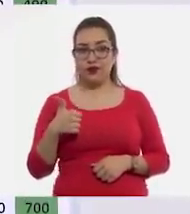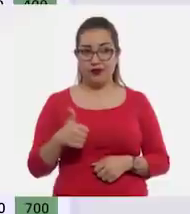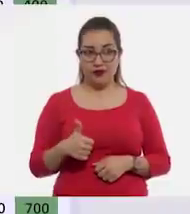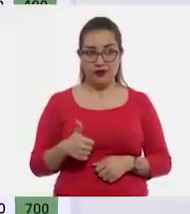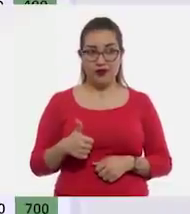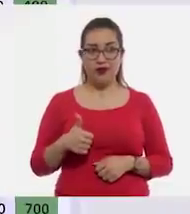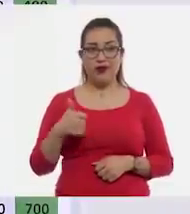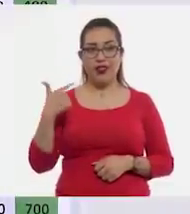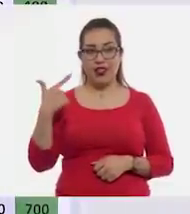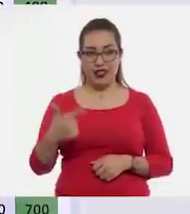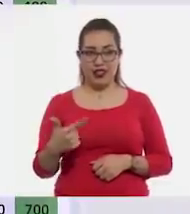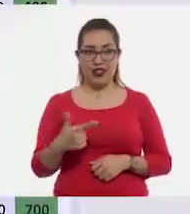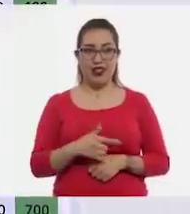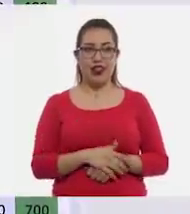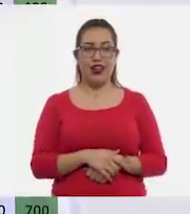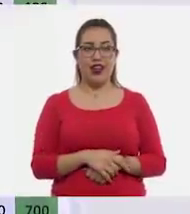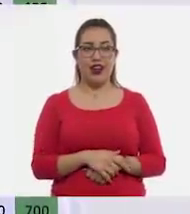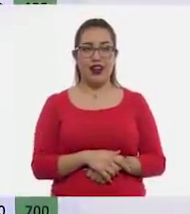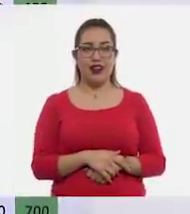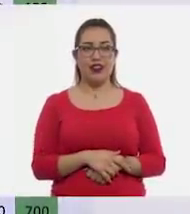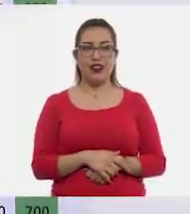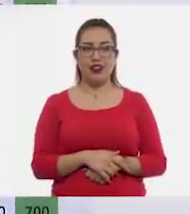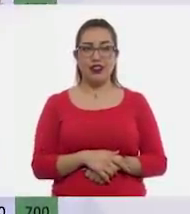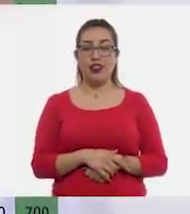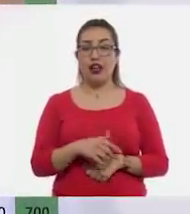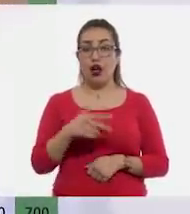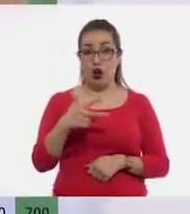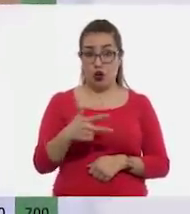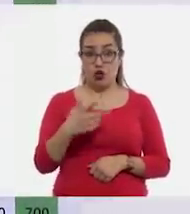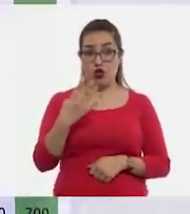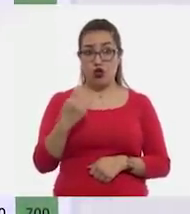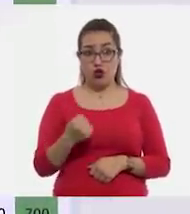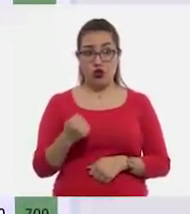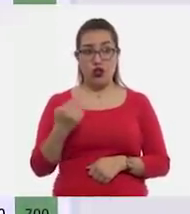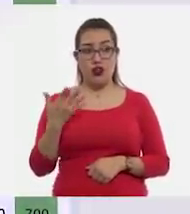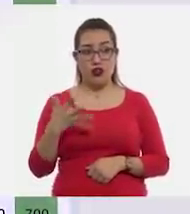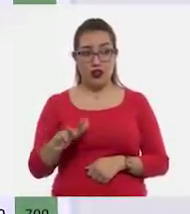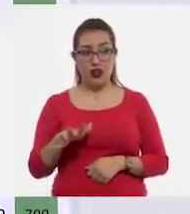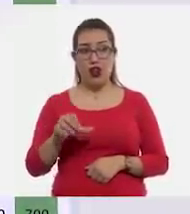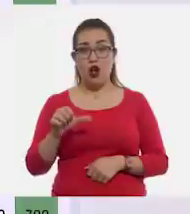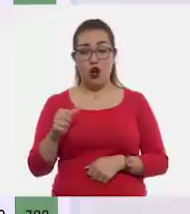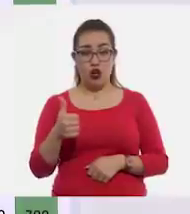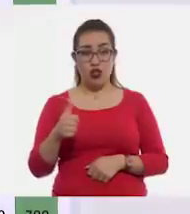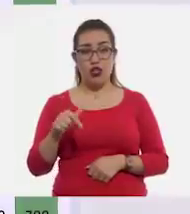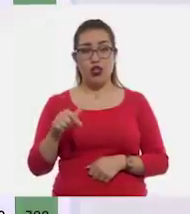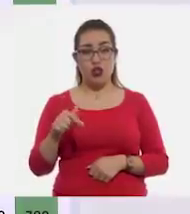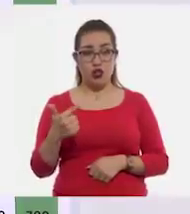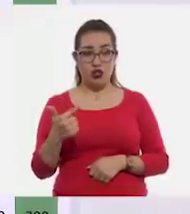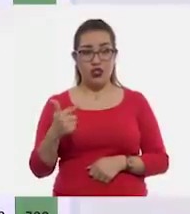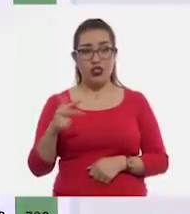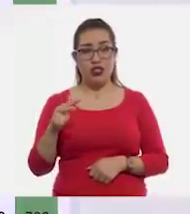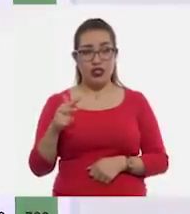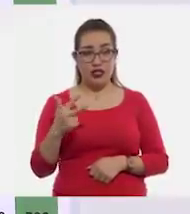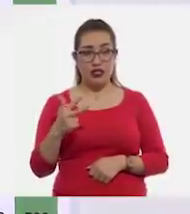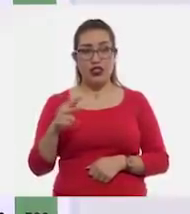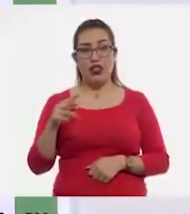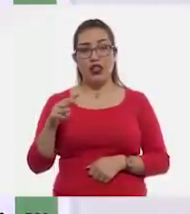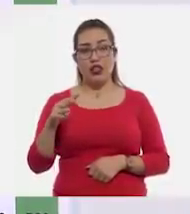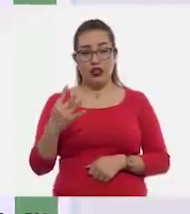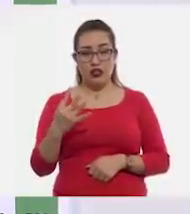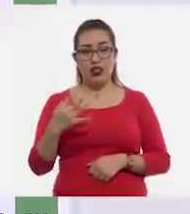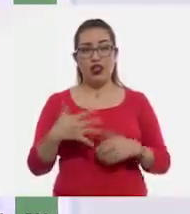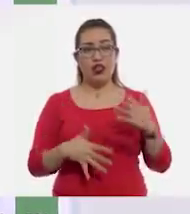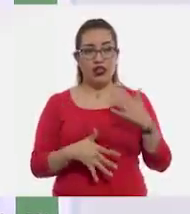5, 6, 7, 8, 9, 10, 11, 12, 13,